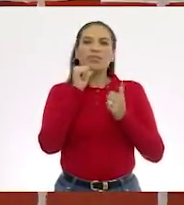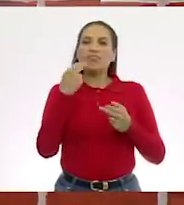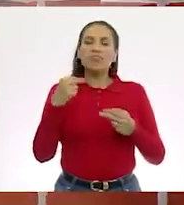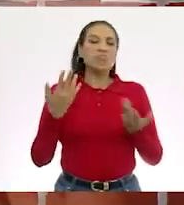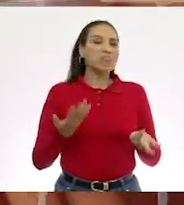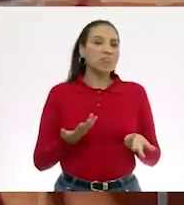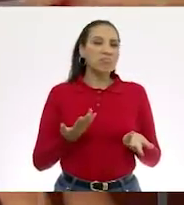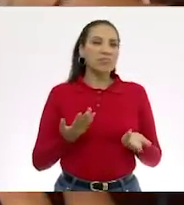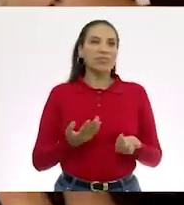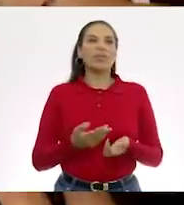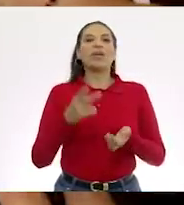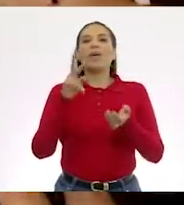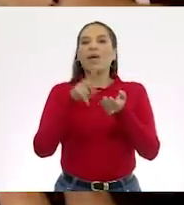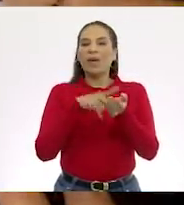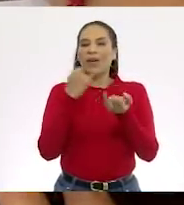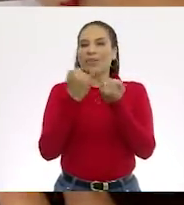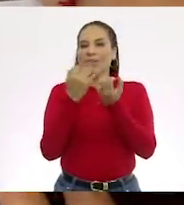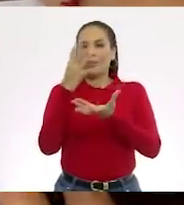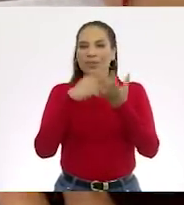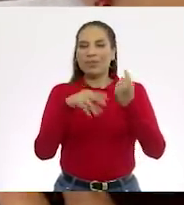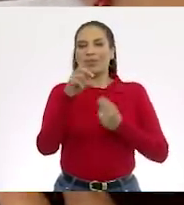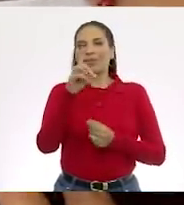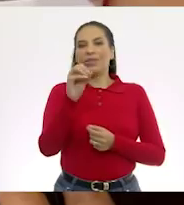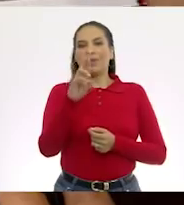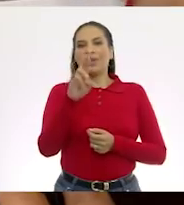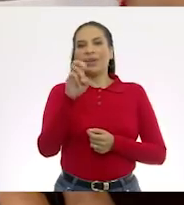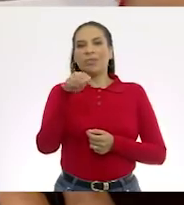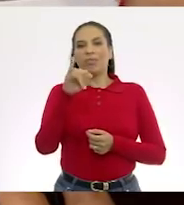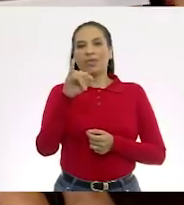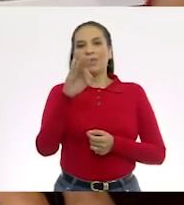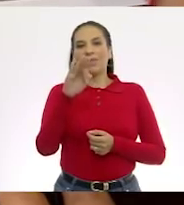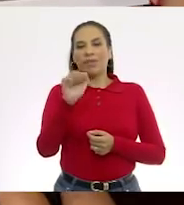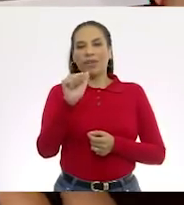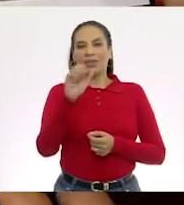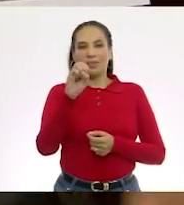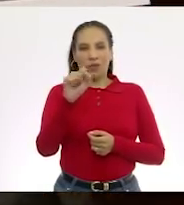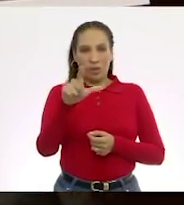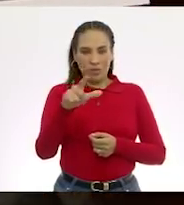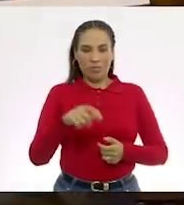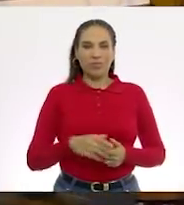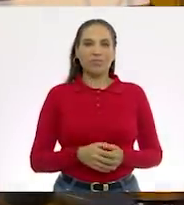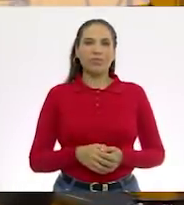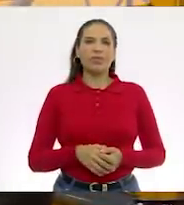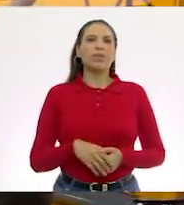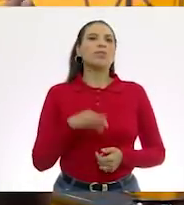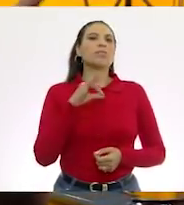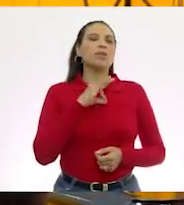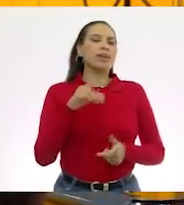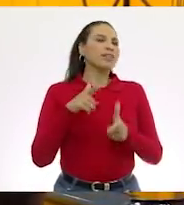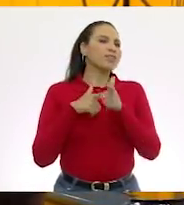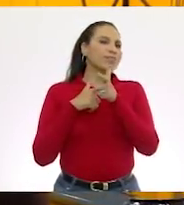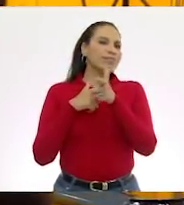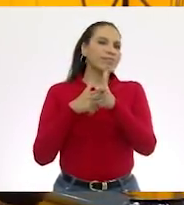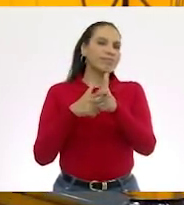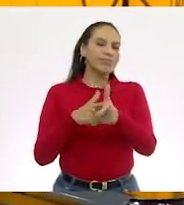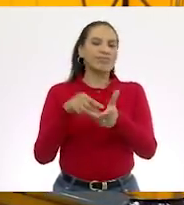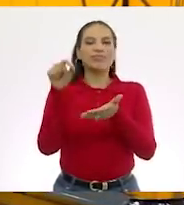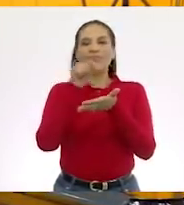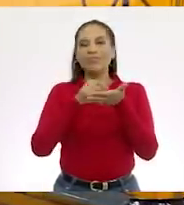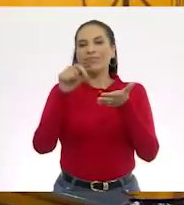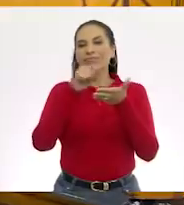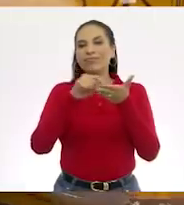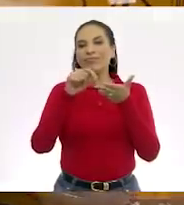nombre? Pues se repite. Do, re, mi, fa y sol. Y podríamos continuar